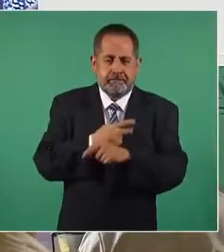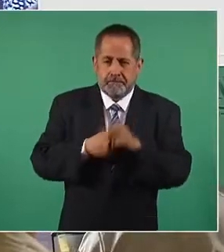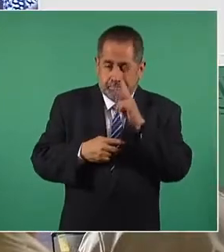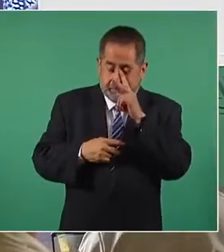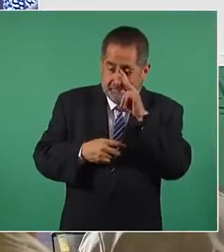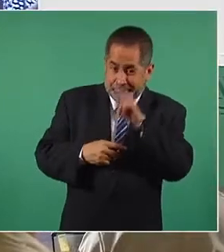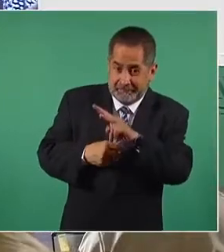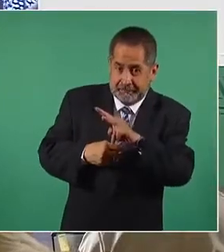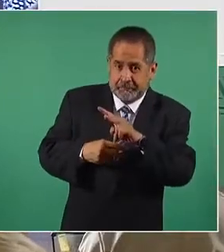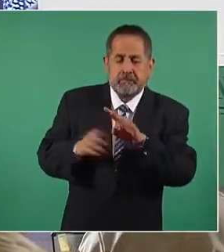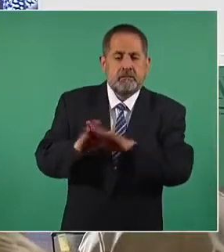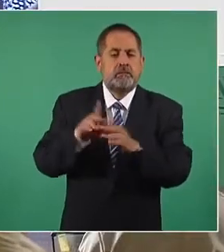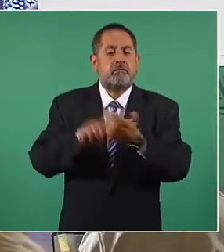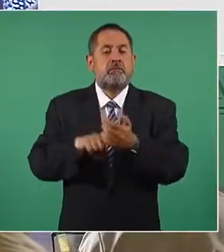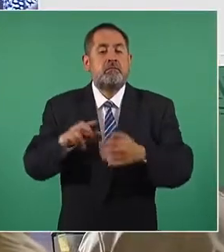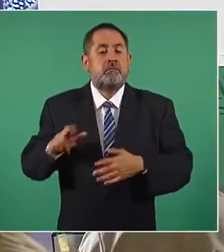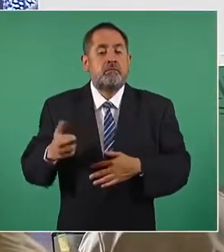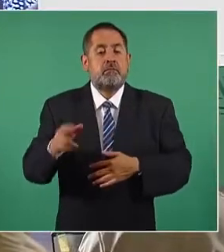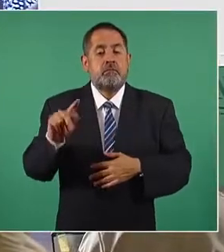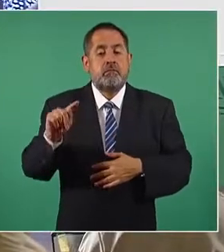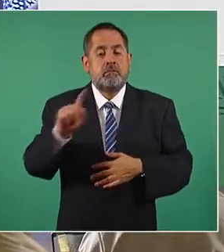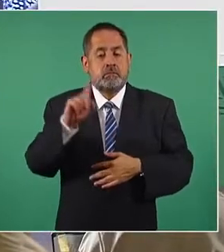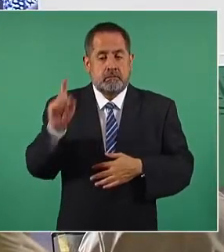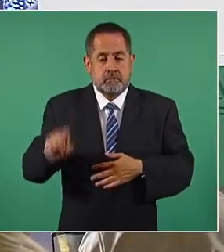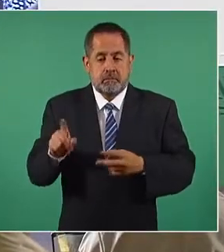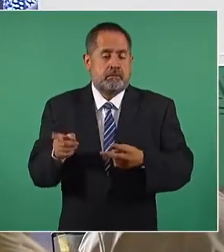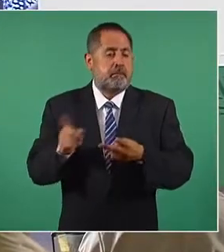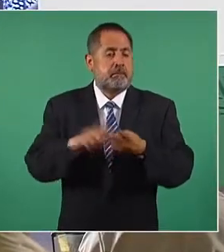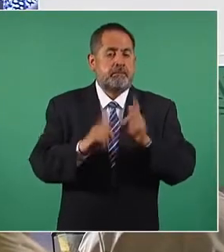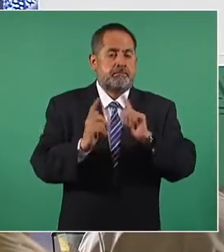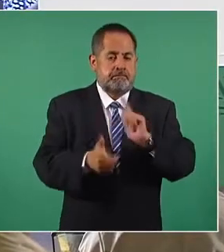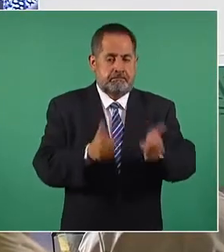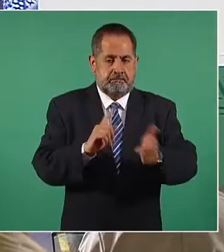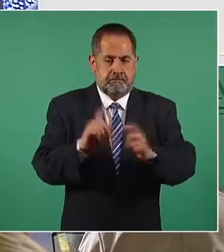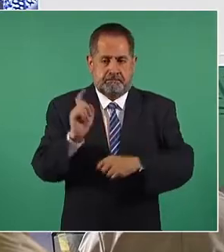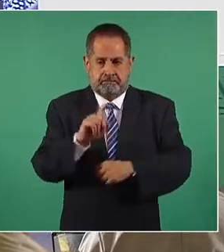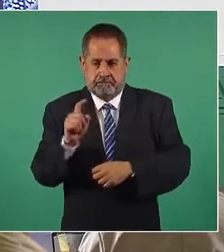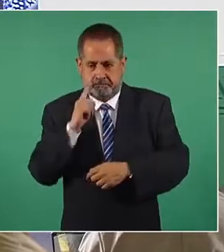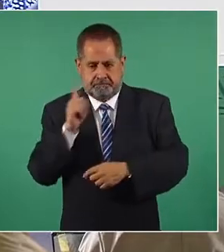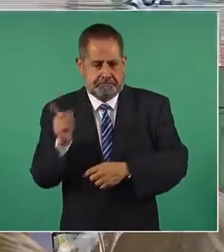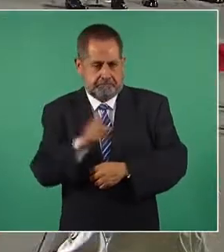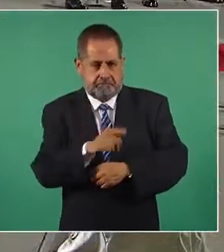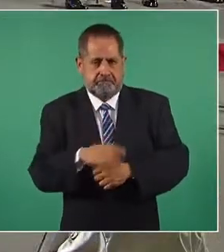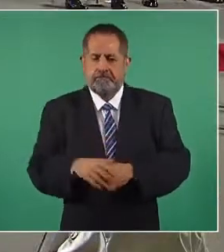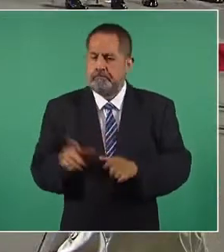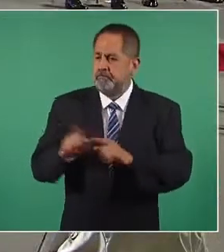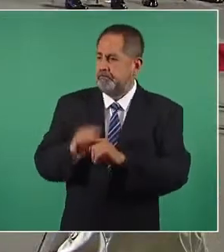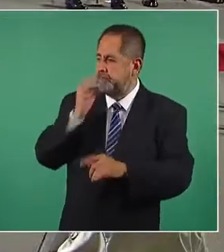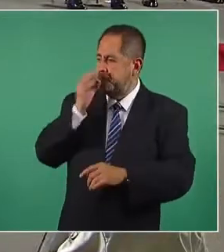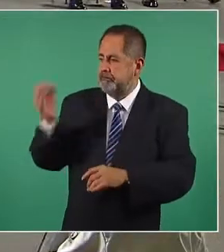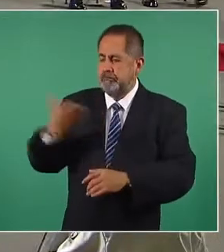frontera. Este es del Río, Texas, y este es en Laredo, Texas. Y eso es cuánto, señor presidente.